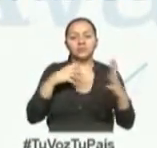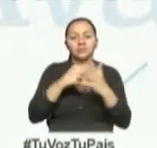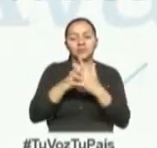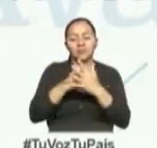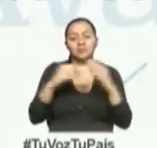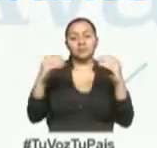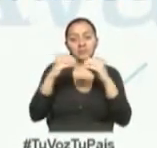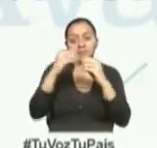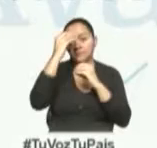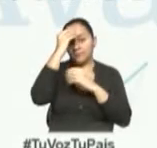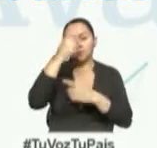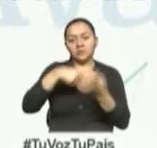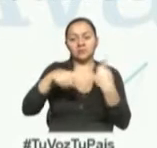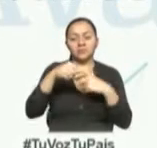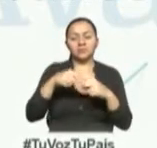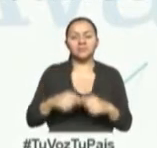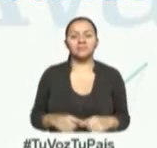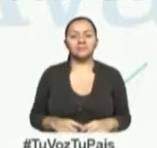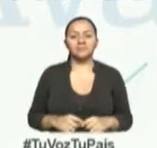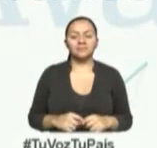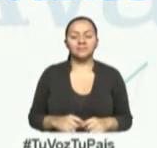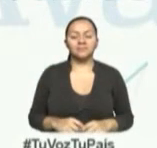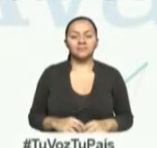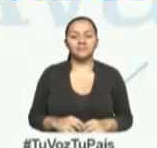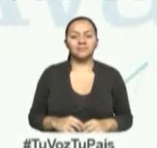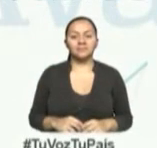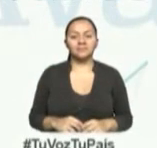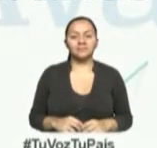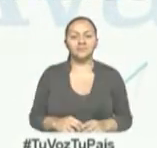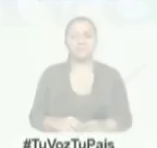detalles de este terrible accidente más adelante.